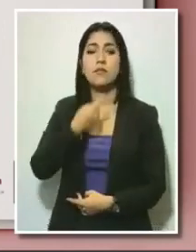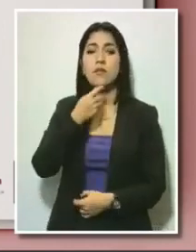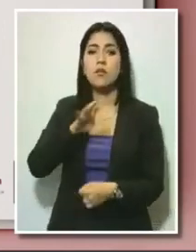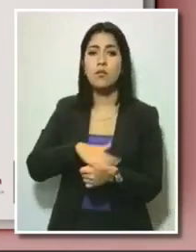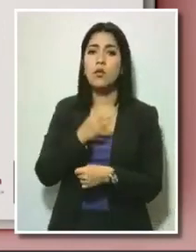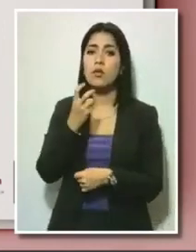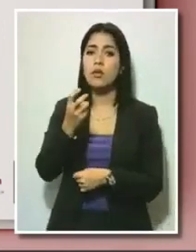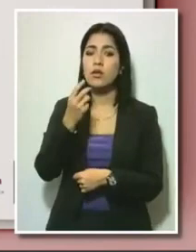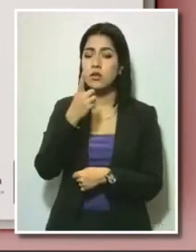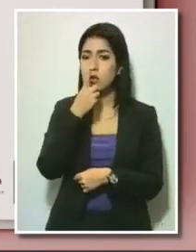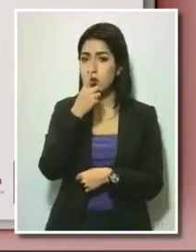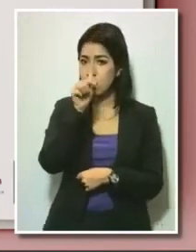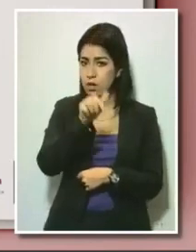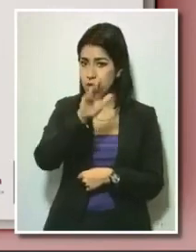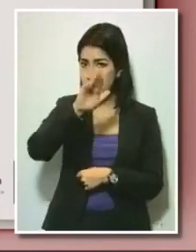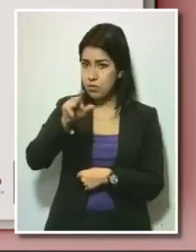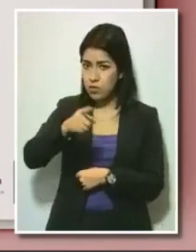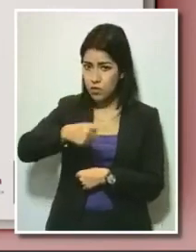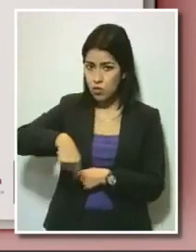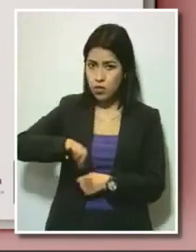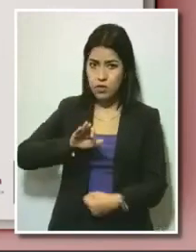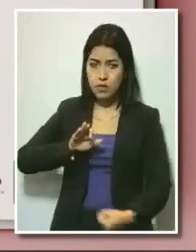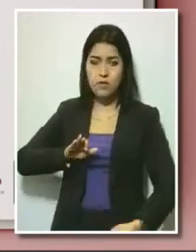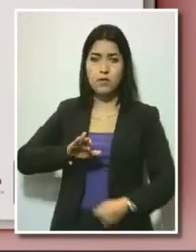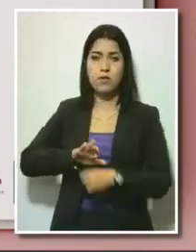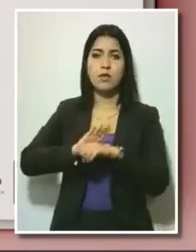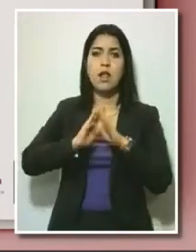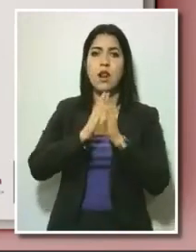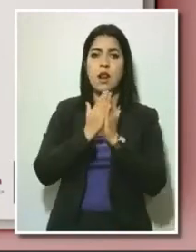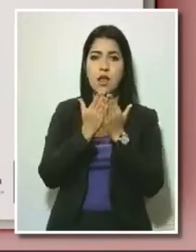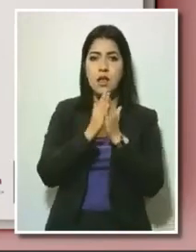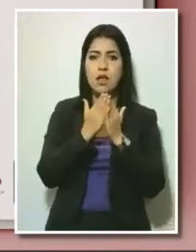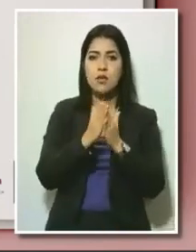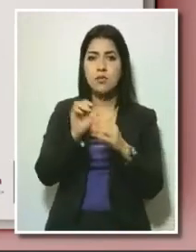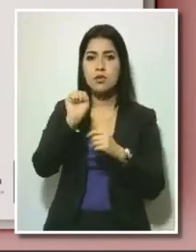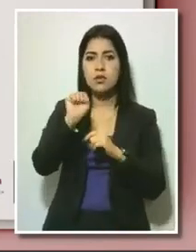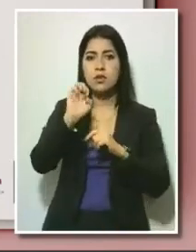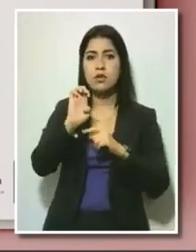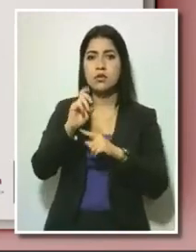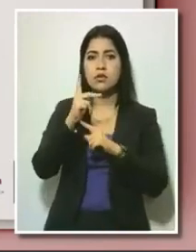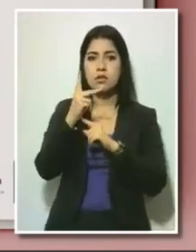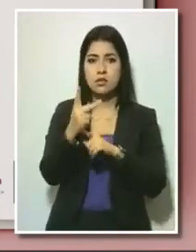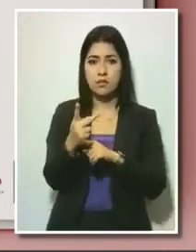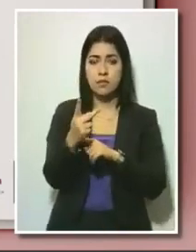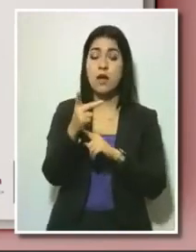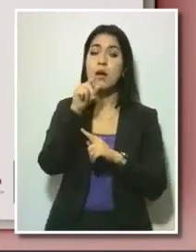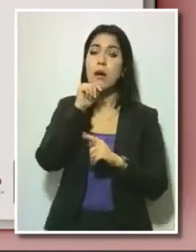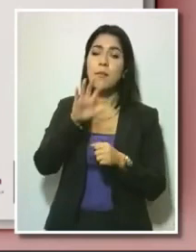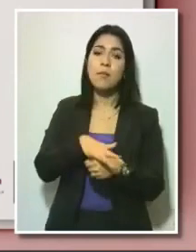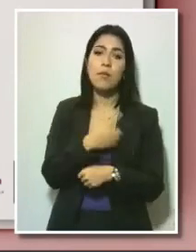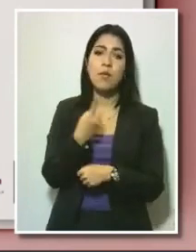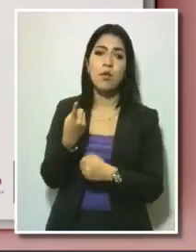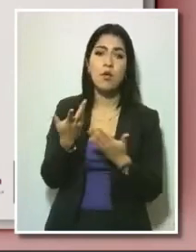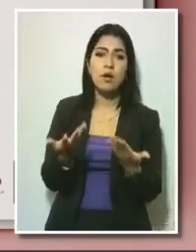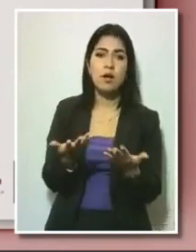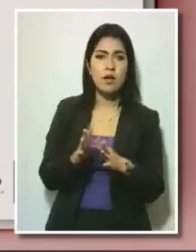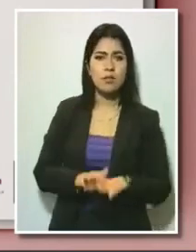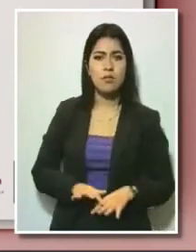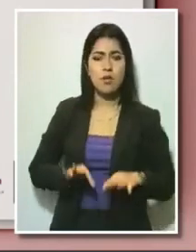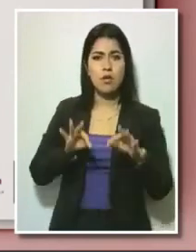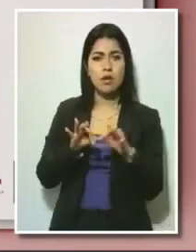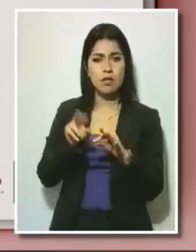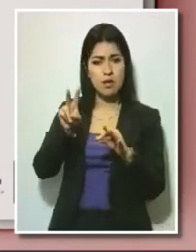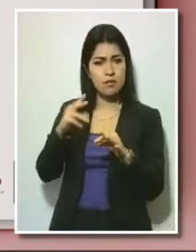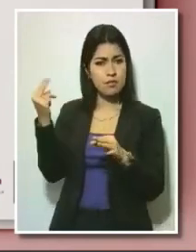en Michoacán vamos a defender los libros de texto, pero no se necesita, por sí mismo son una joya intelectual que hay